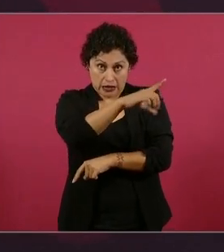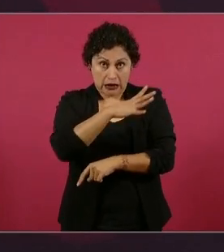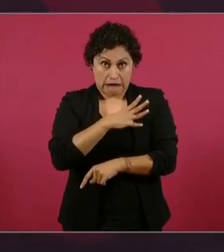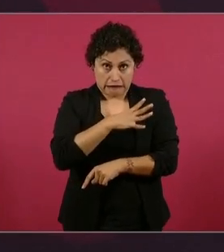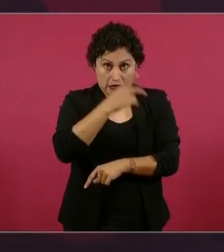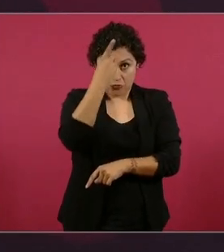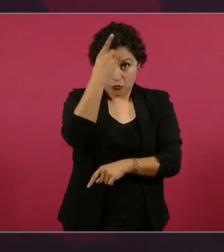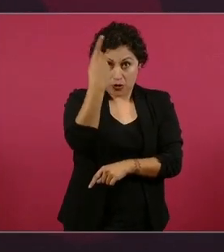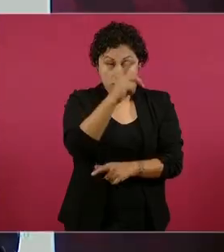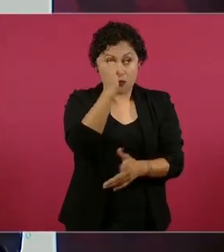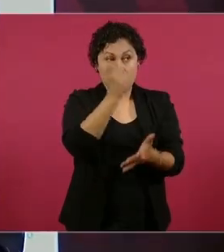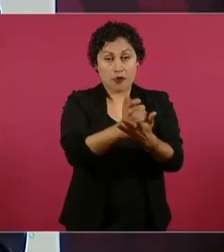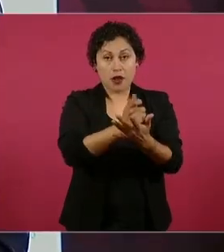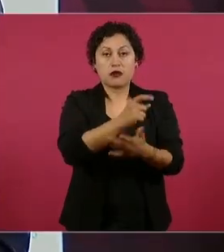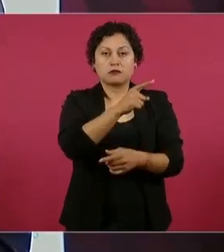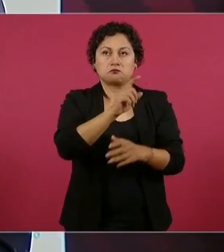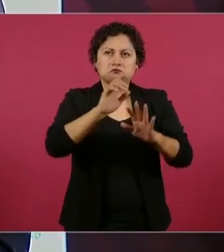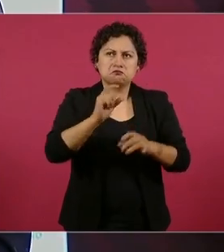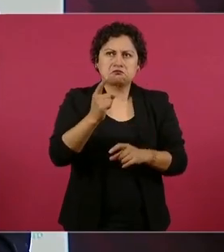donde